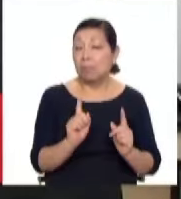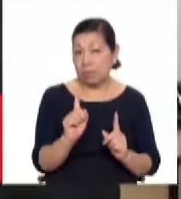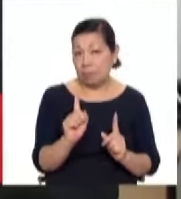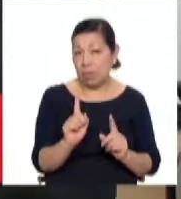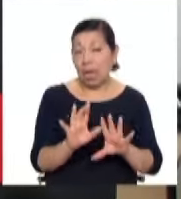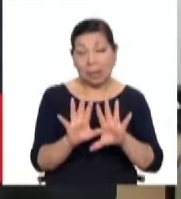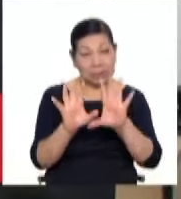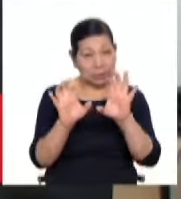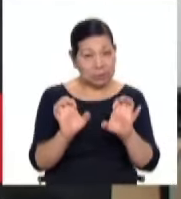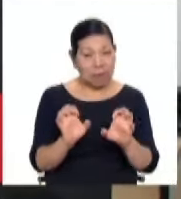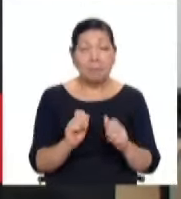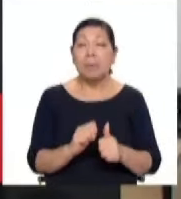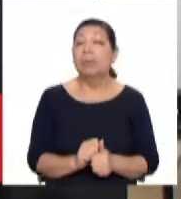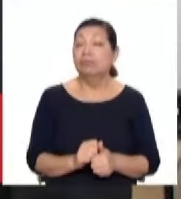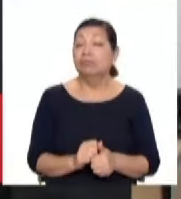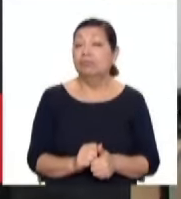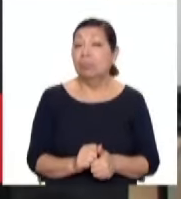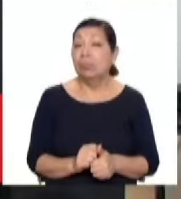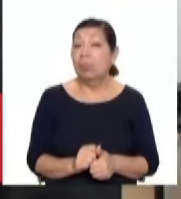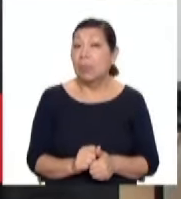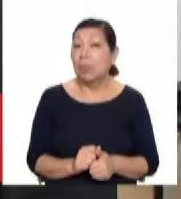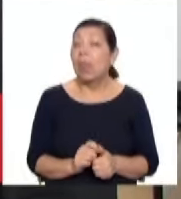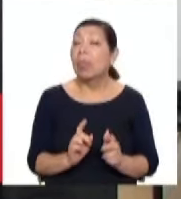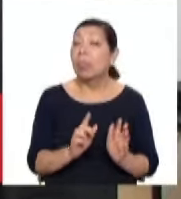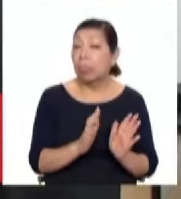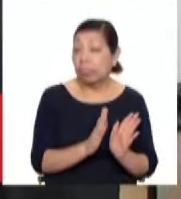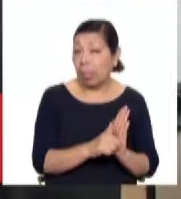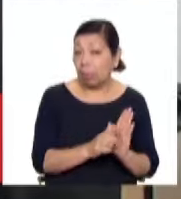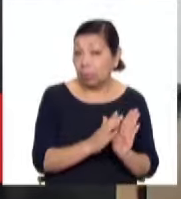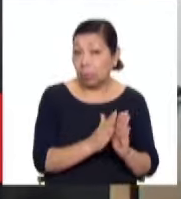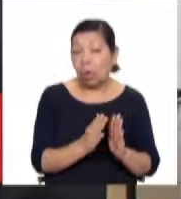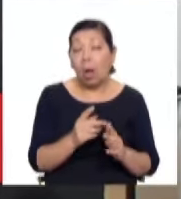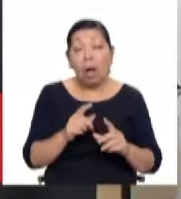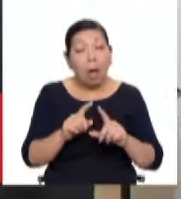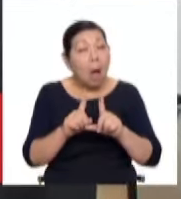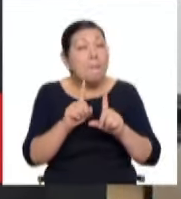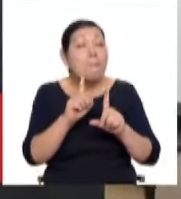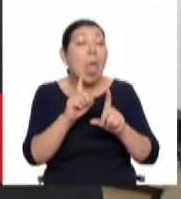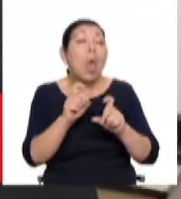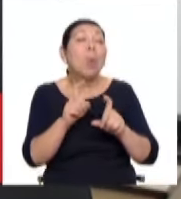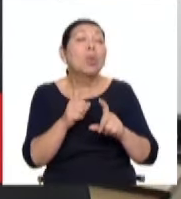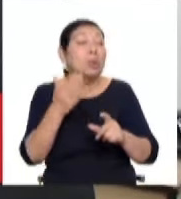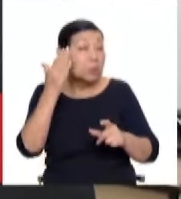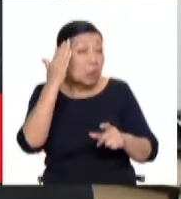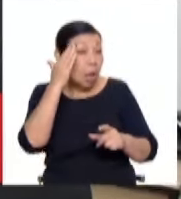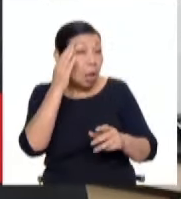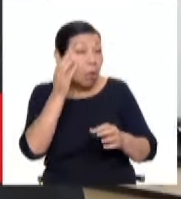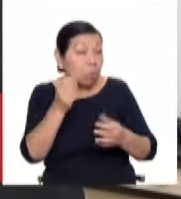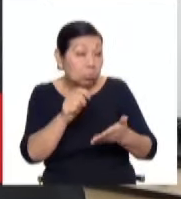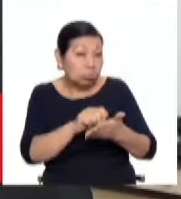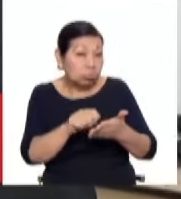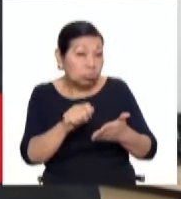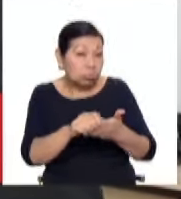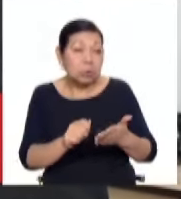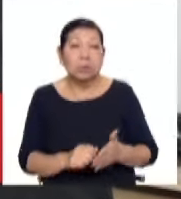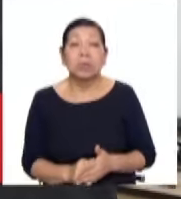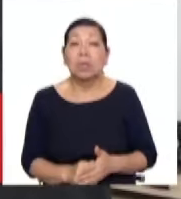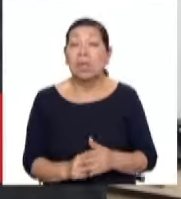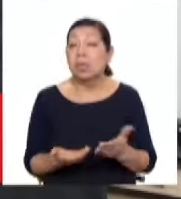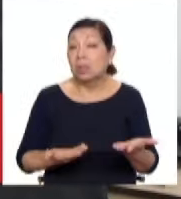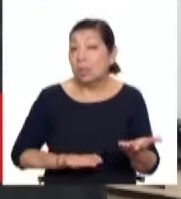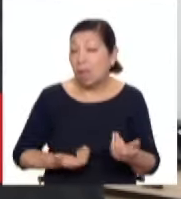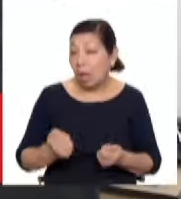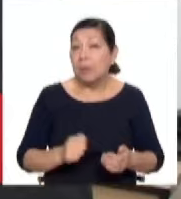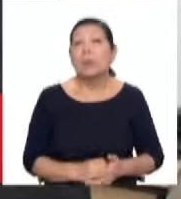examen médico. Luego de pasar el examen médico, va a pasar un examen de conocimiento solamente para aquellos conductores que ejercen un servicio